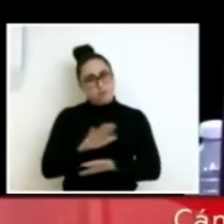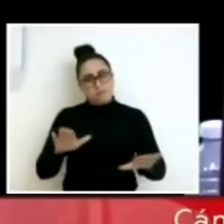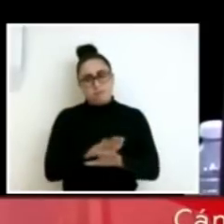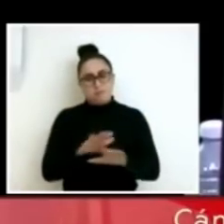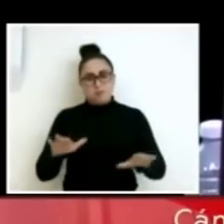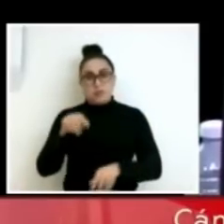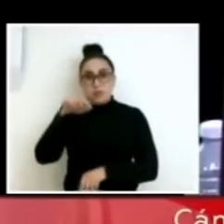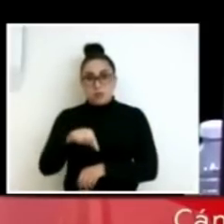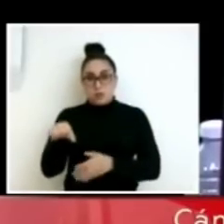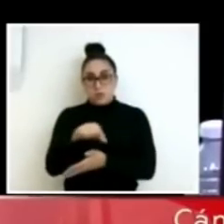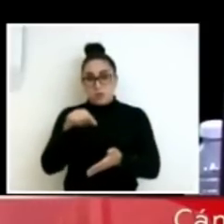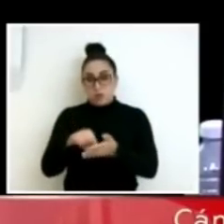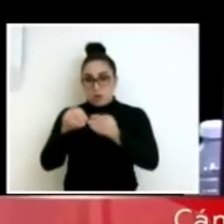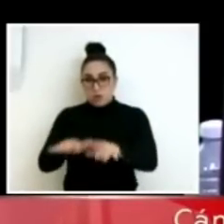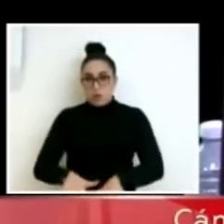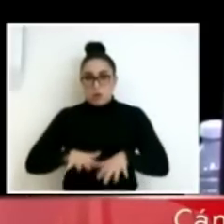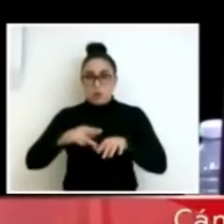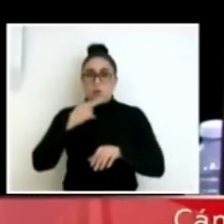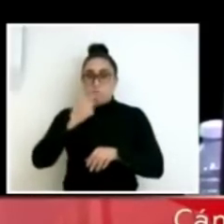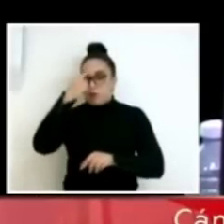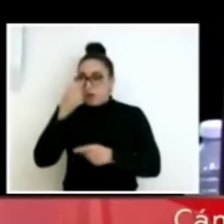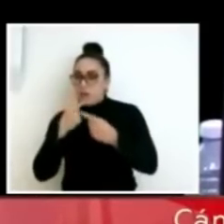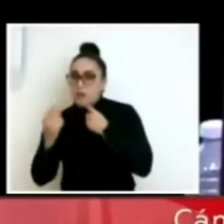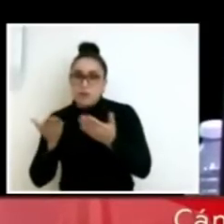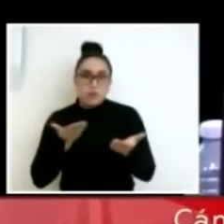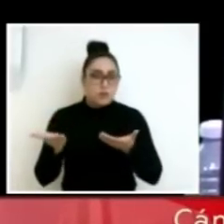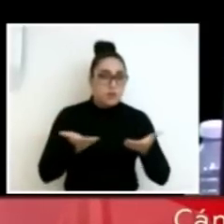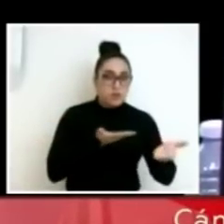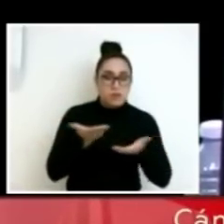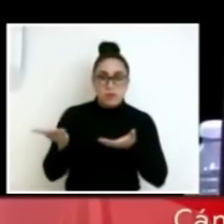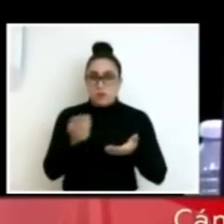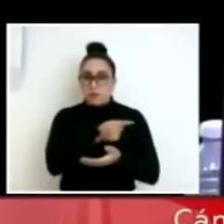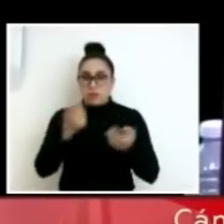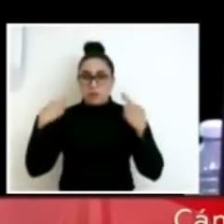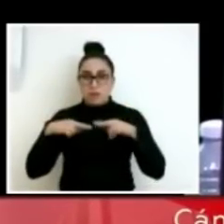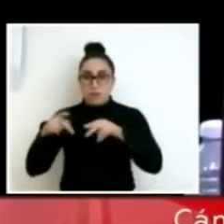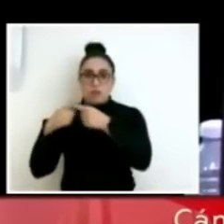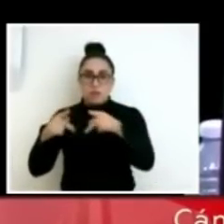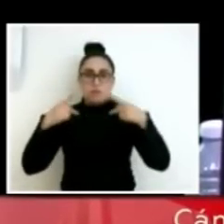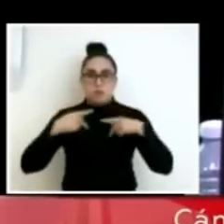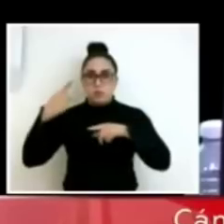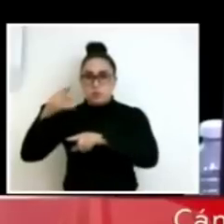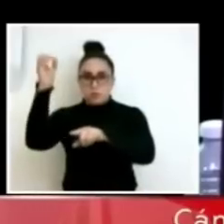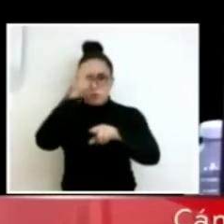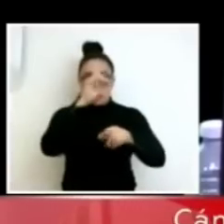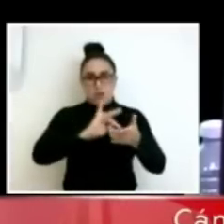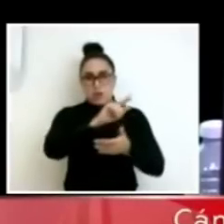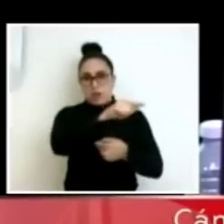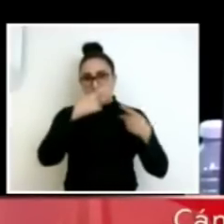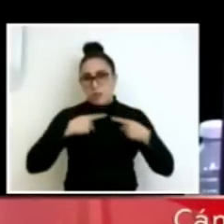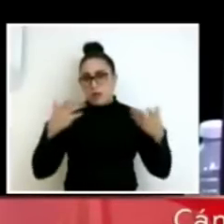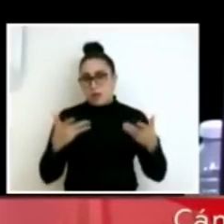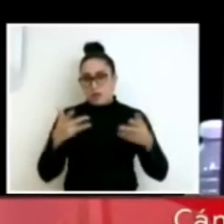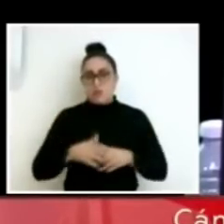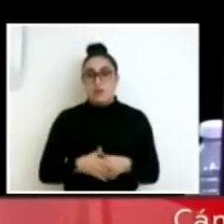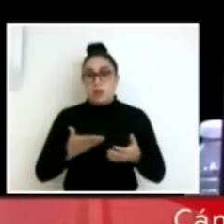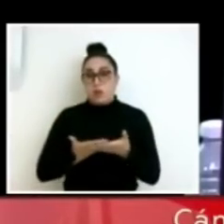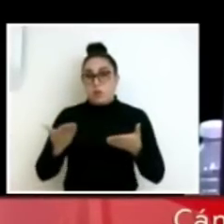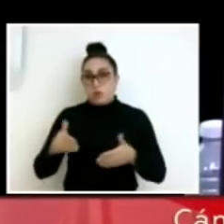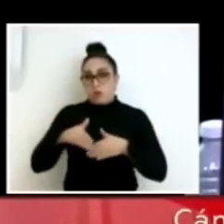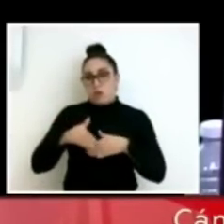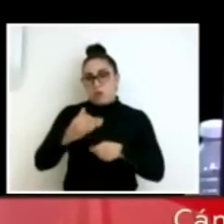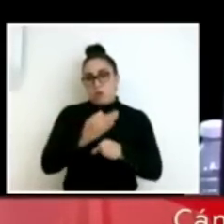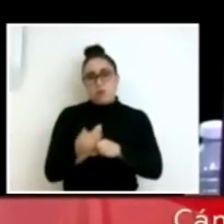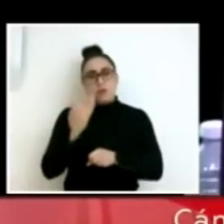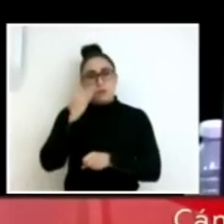espacios parlamentarios porque hoy vemos al pueblo representado en su pluralidad y en su diversidad. Y hoy estamos por iniciar un momento en